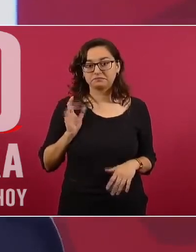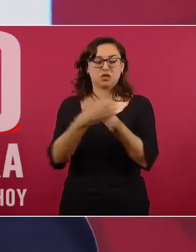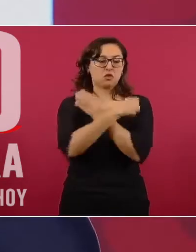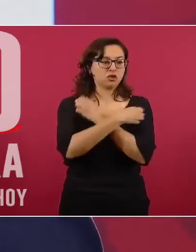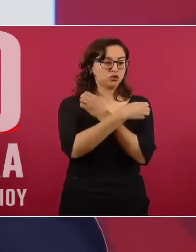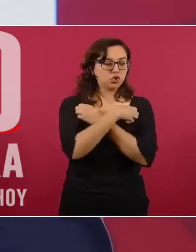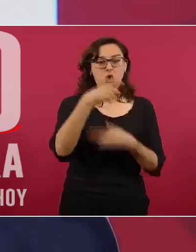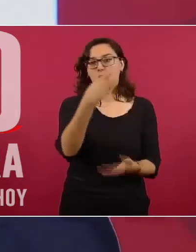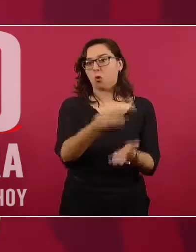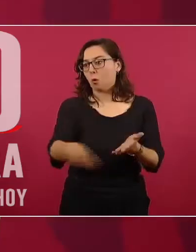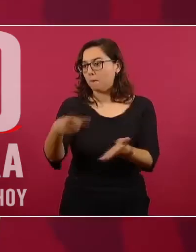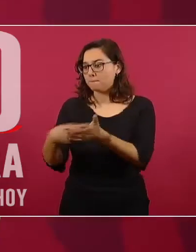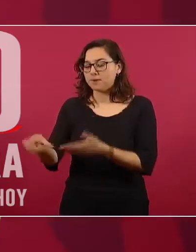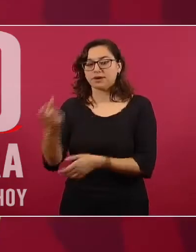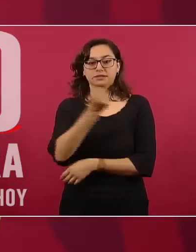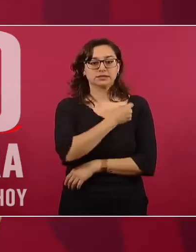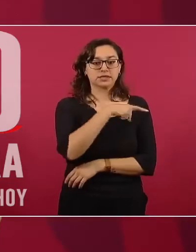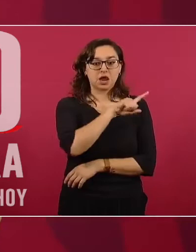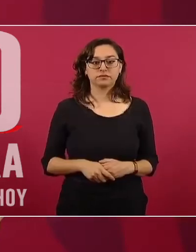comprar la